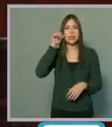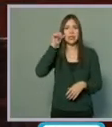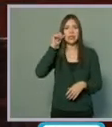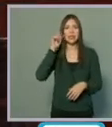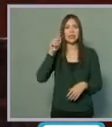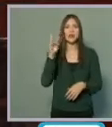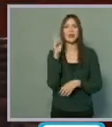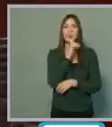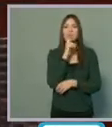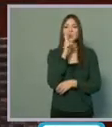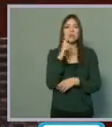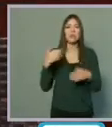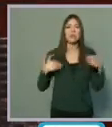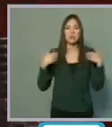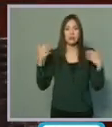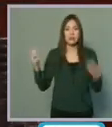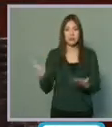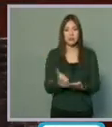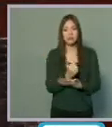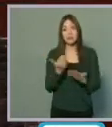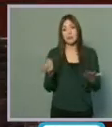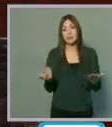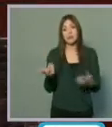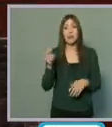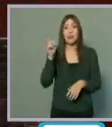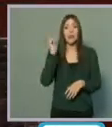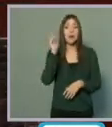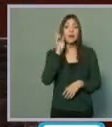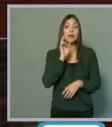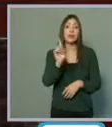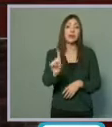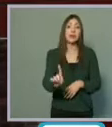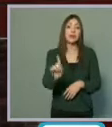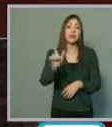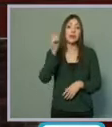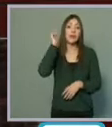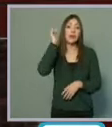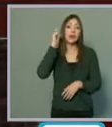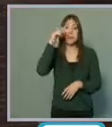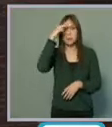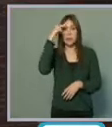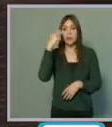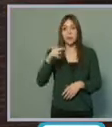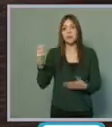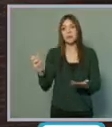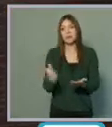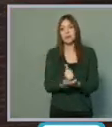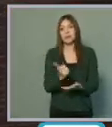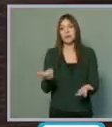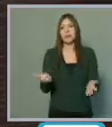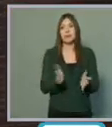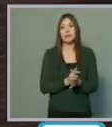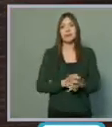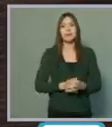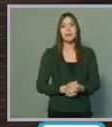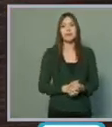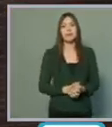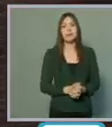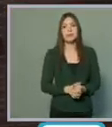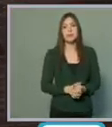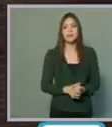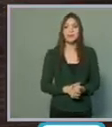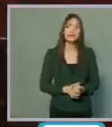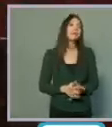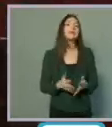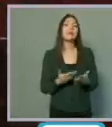los rusos, ¿no? Su victoria, pero esperamos que el domingo festejan México. los mexicanos. Claro No que sé qué. sí. Y al final yo